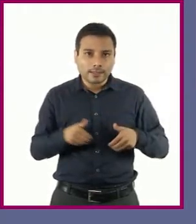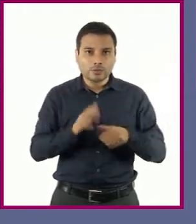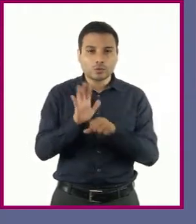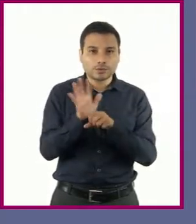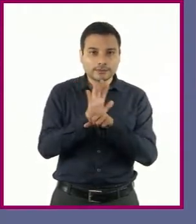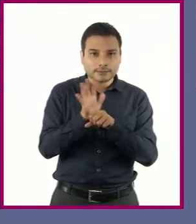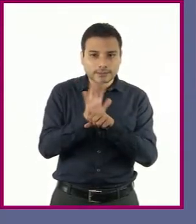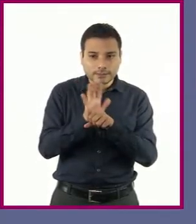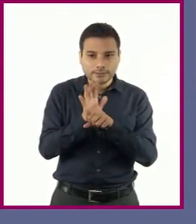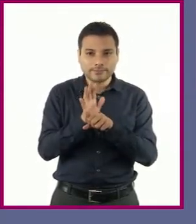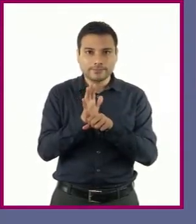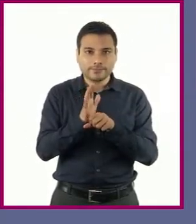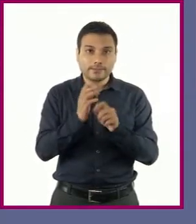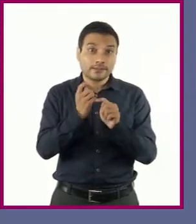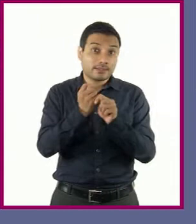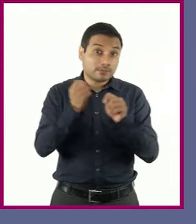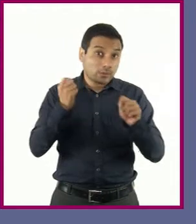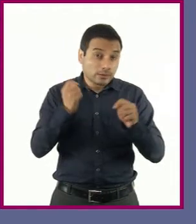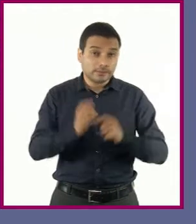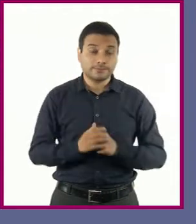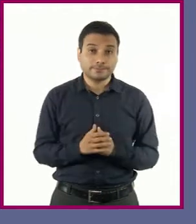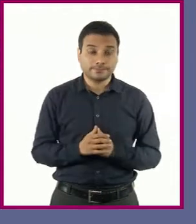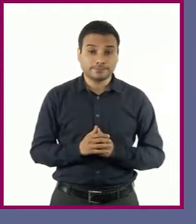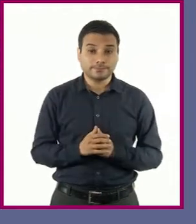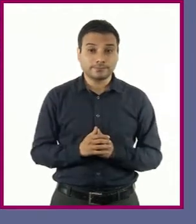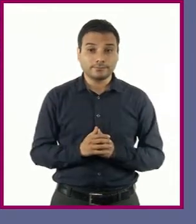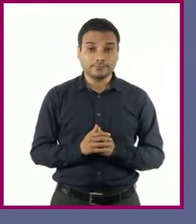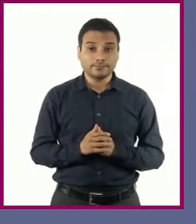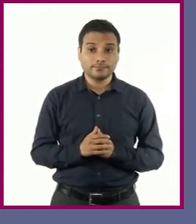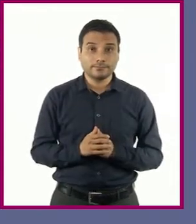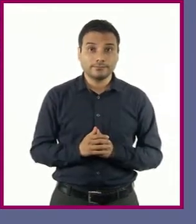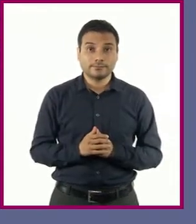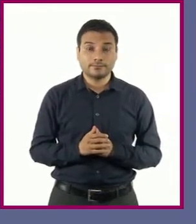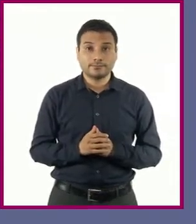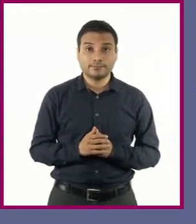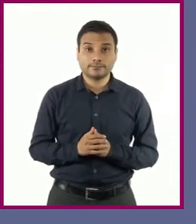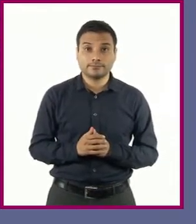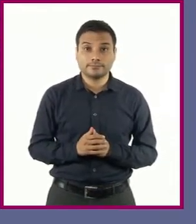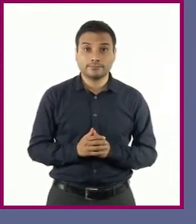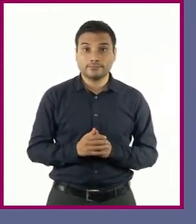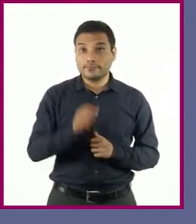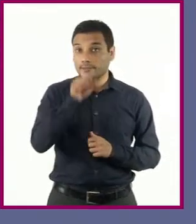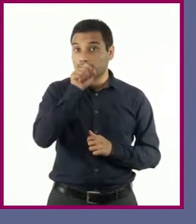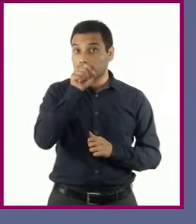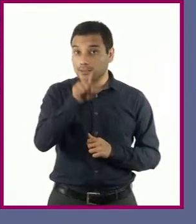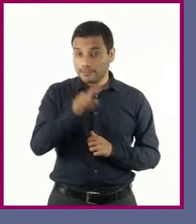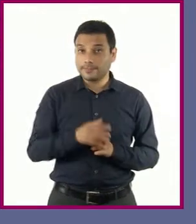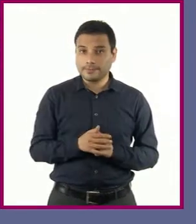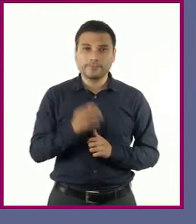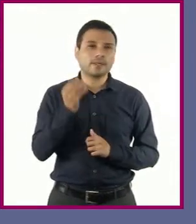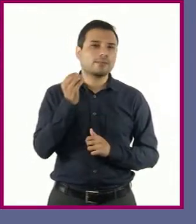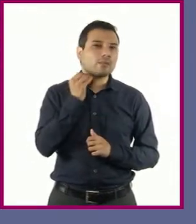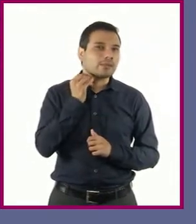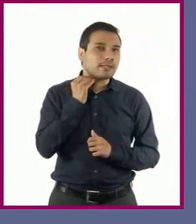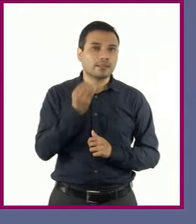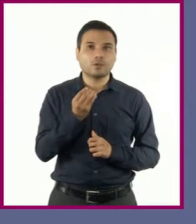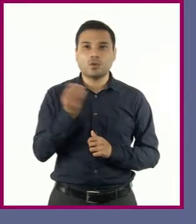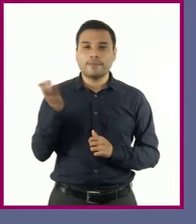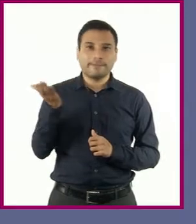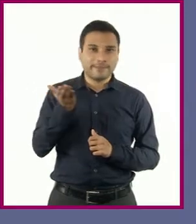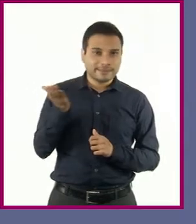cines o algunos transportes, así como los que son brindados por profesionales como los abogados,